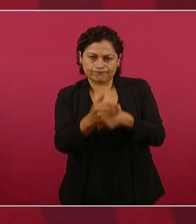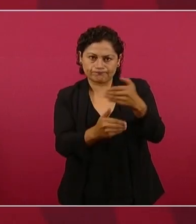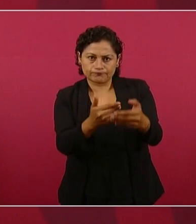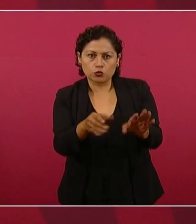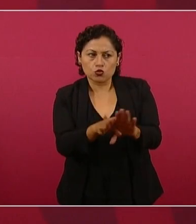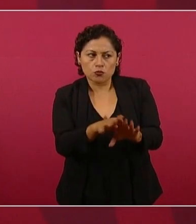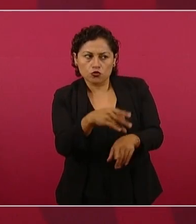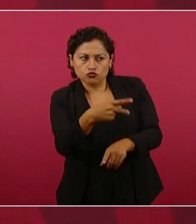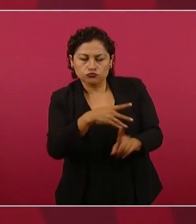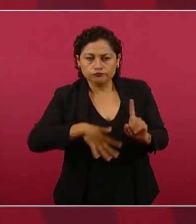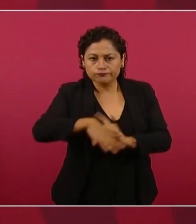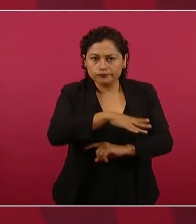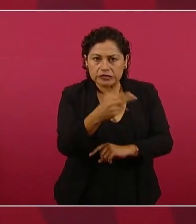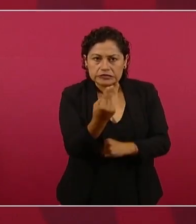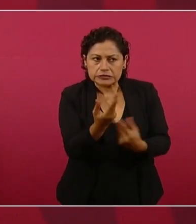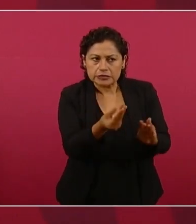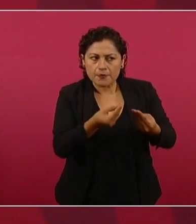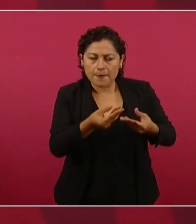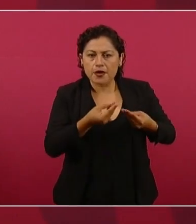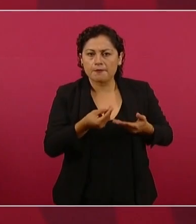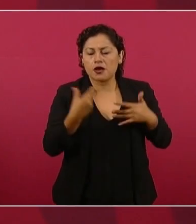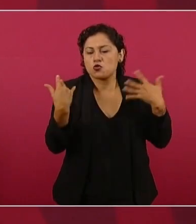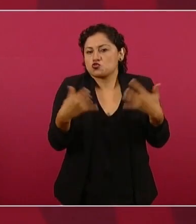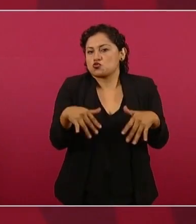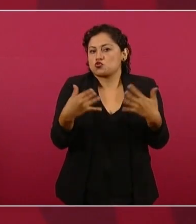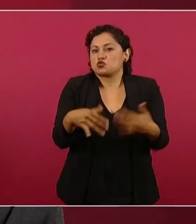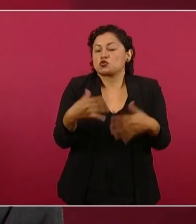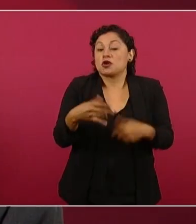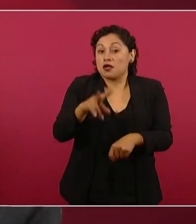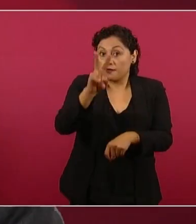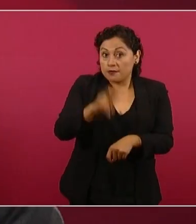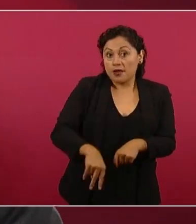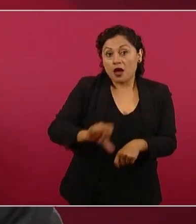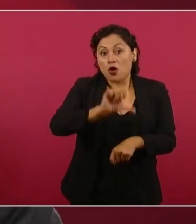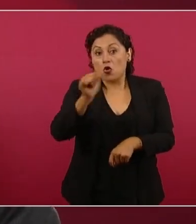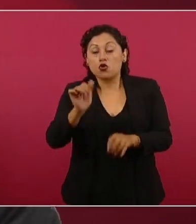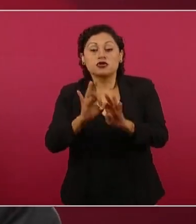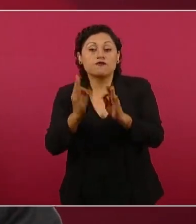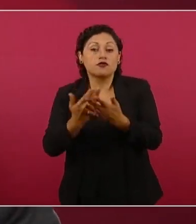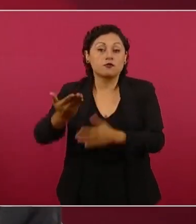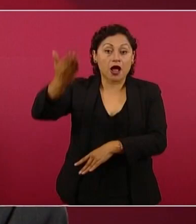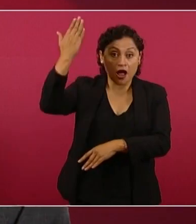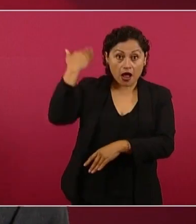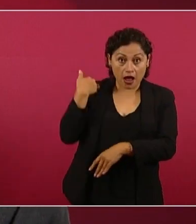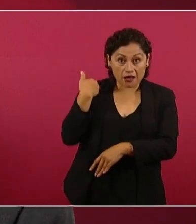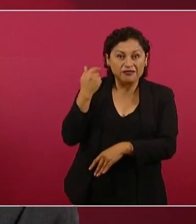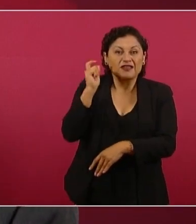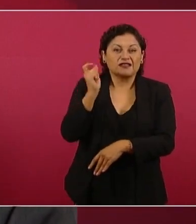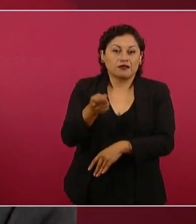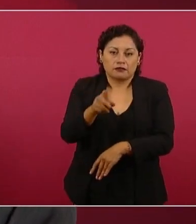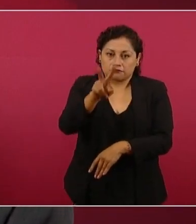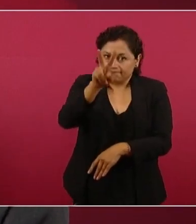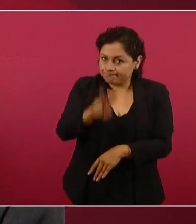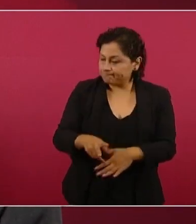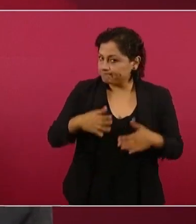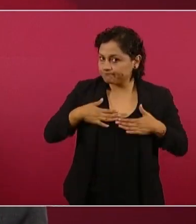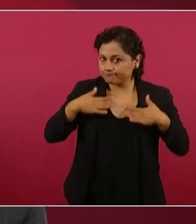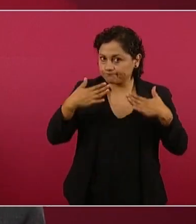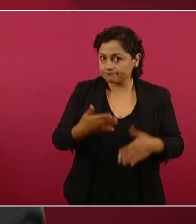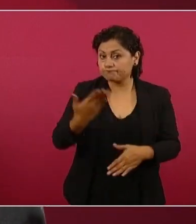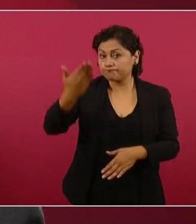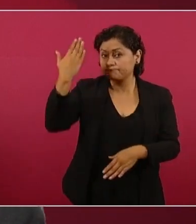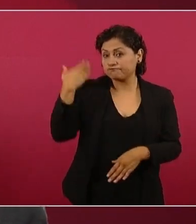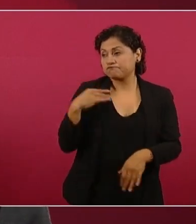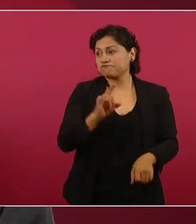La verdad que tiene ventajas frente a los modelos anteriores, que eran honestamente solo de simulación, porque